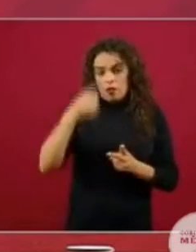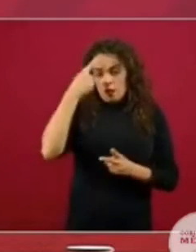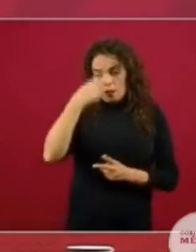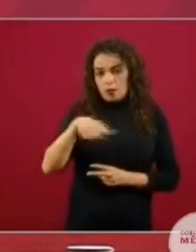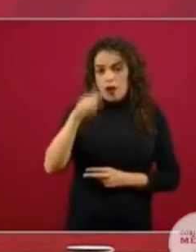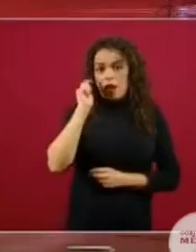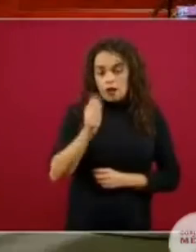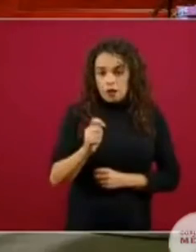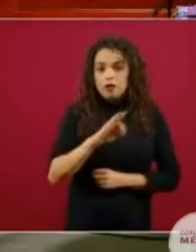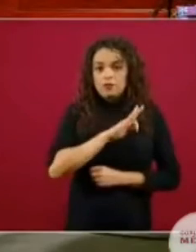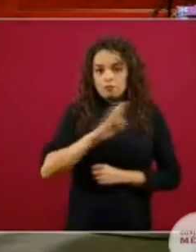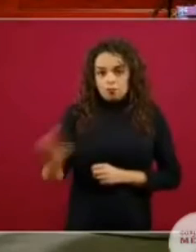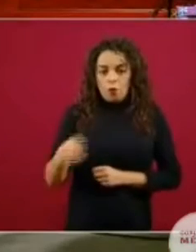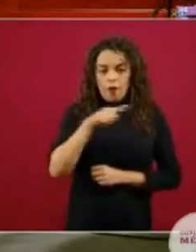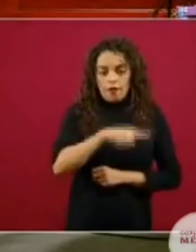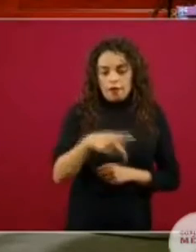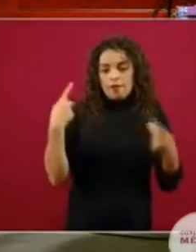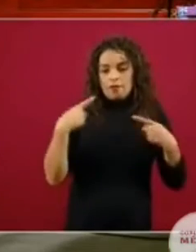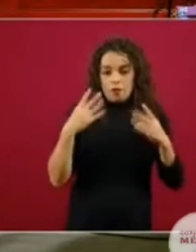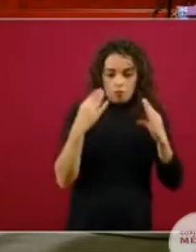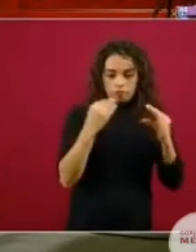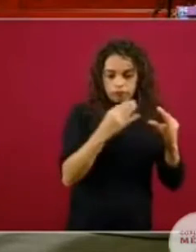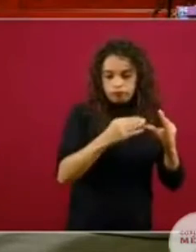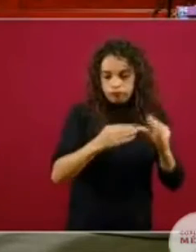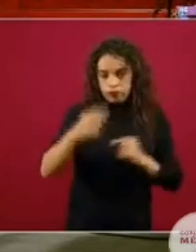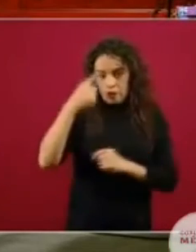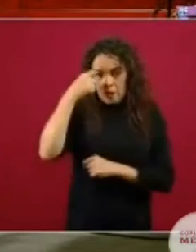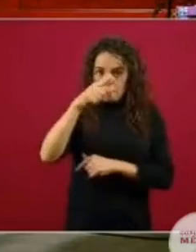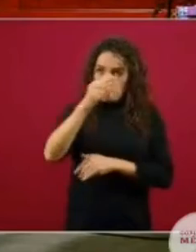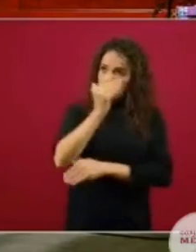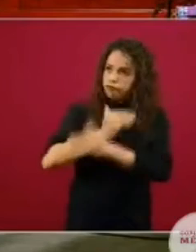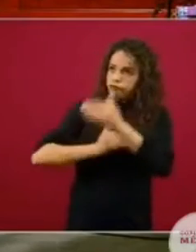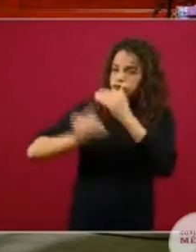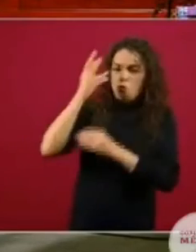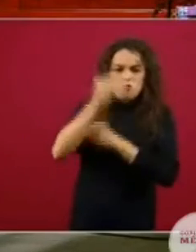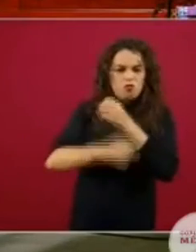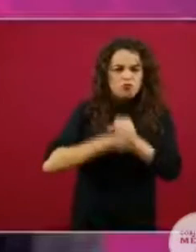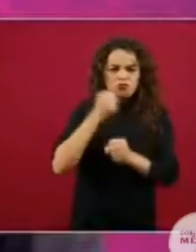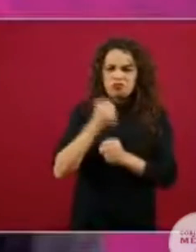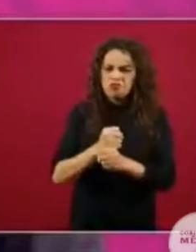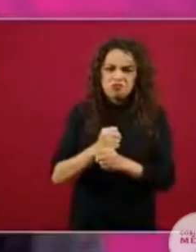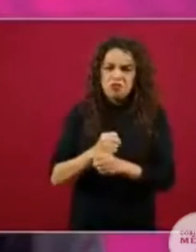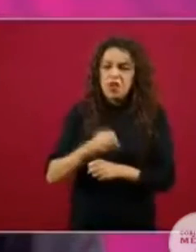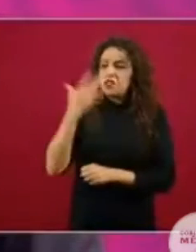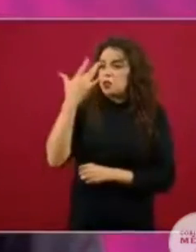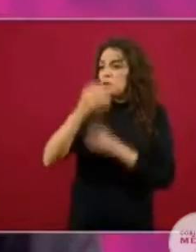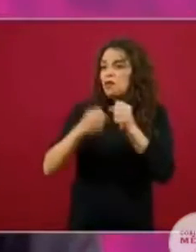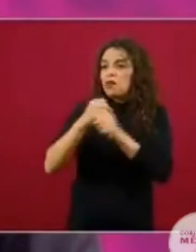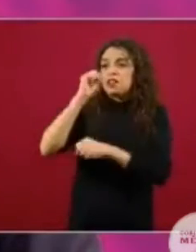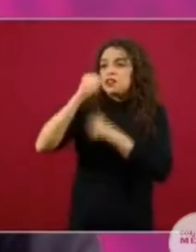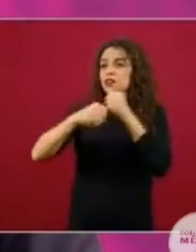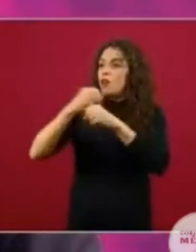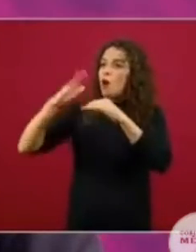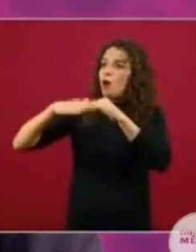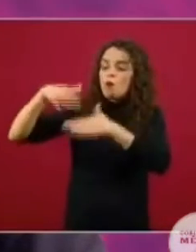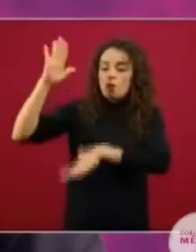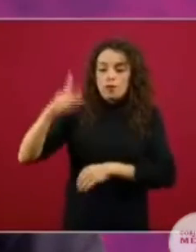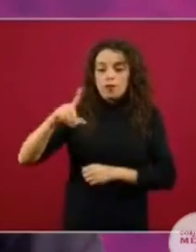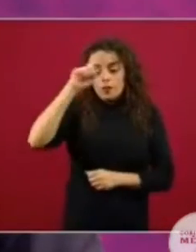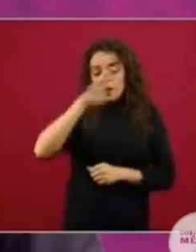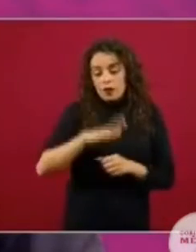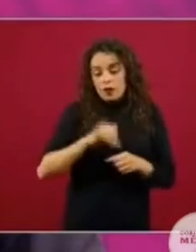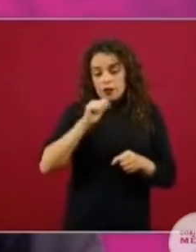de profesionales por muchos muchos años más de 50 o 60 años el consejo nacional de ciencia y tecnología